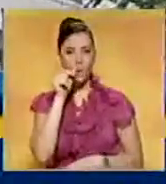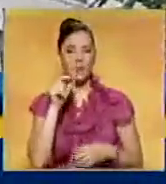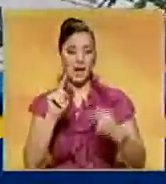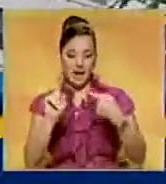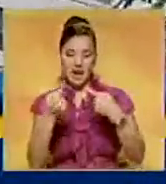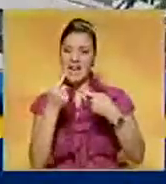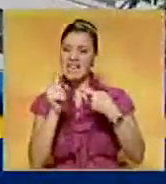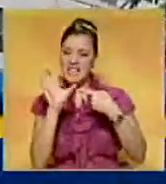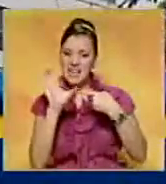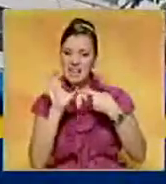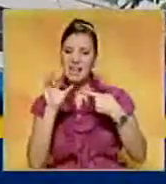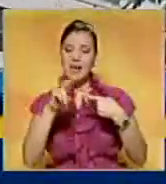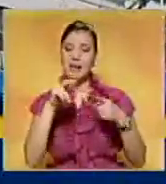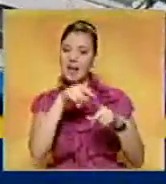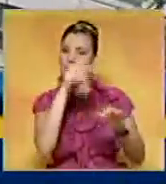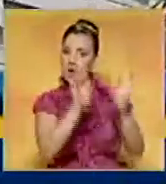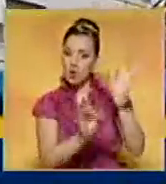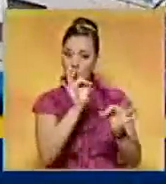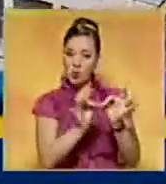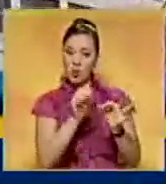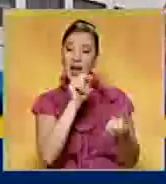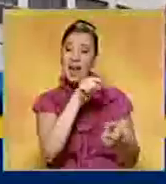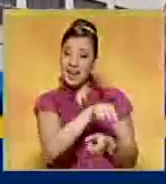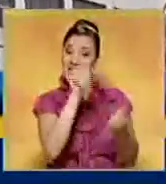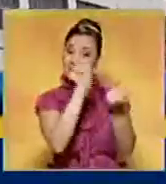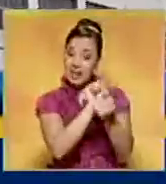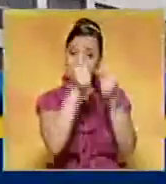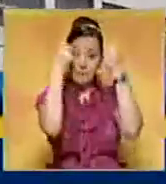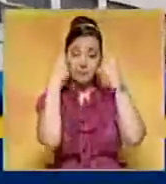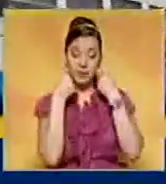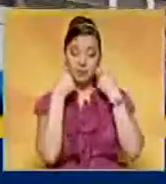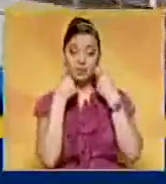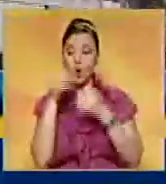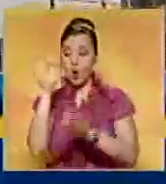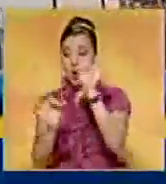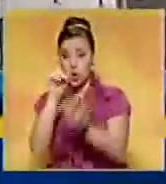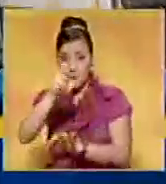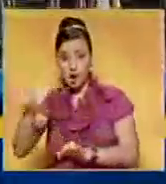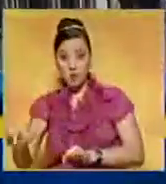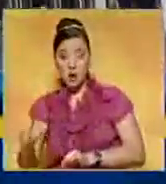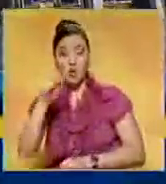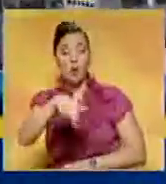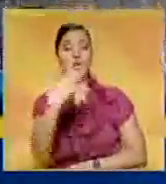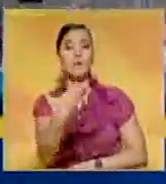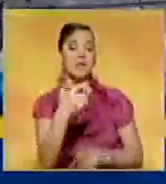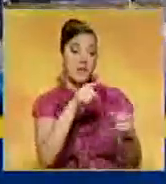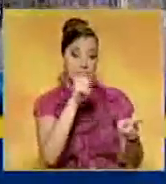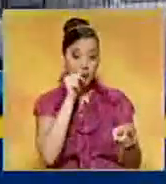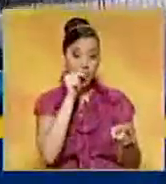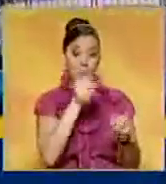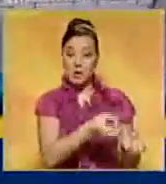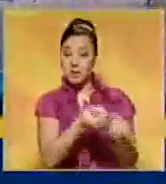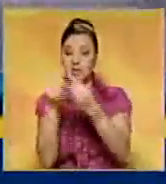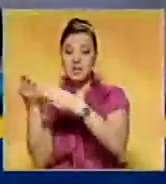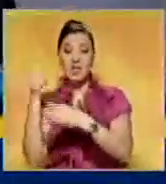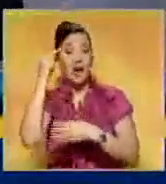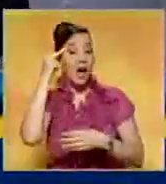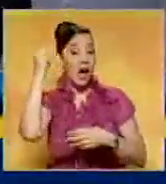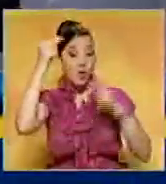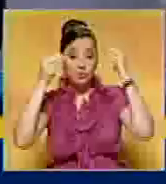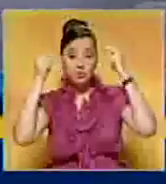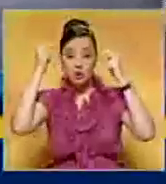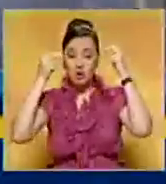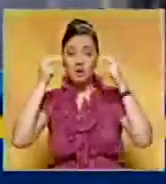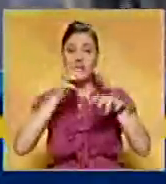único estudiante que está siendo juzgado bajo privativa de libertad, los abogados pedirán el día de hoy que sea trasladado a un neurólogo por